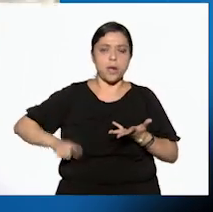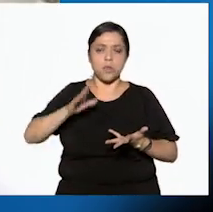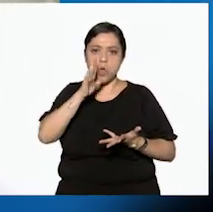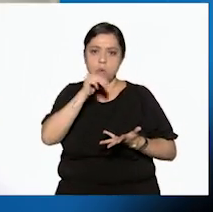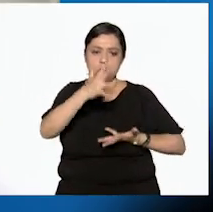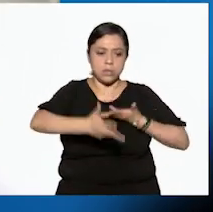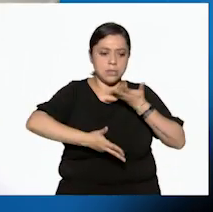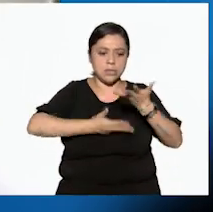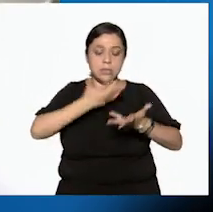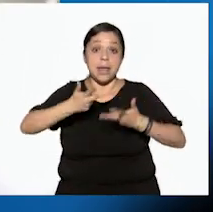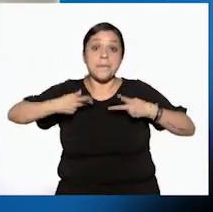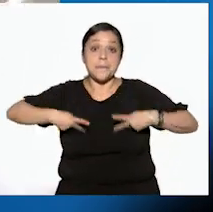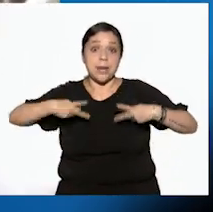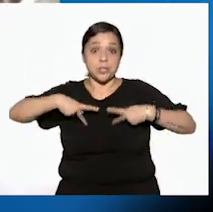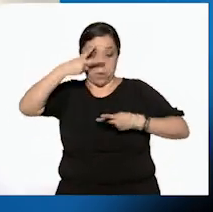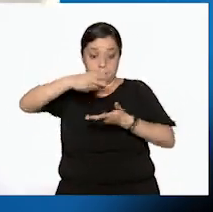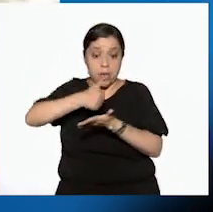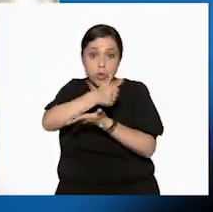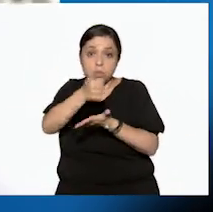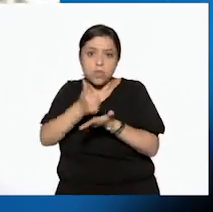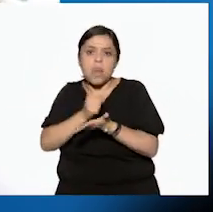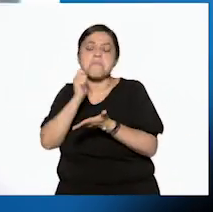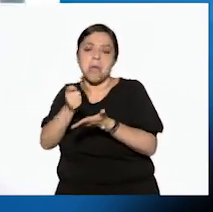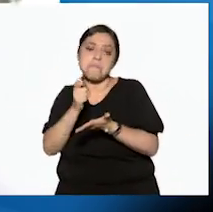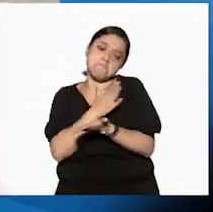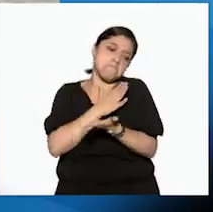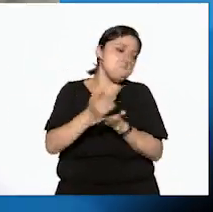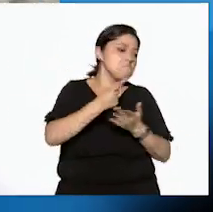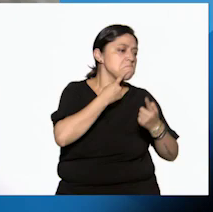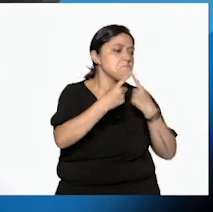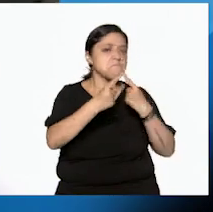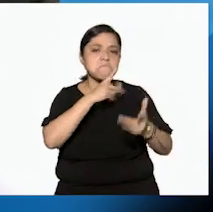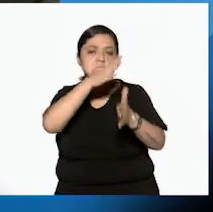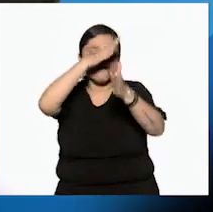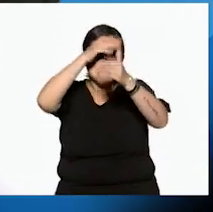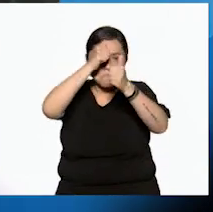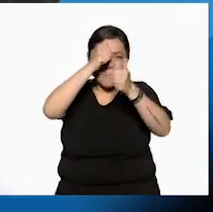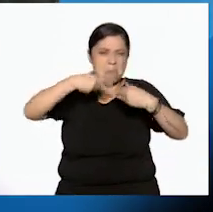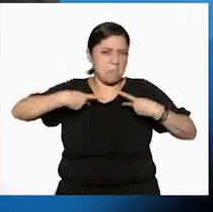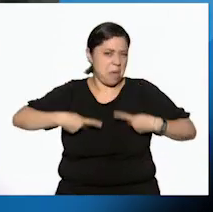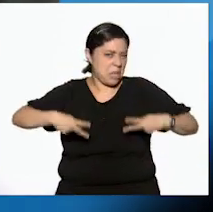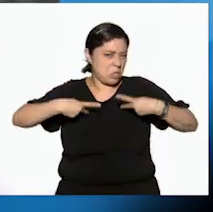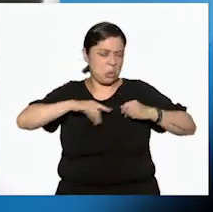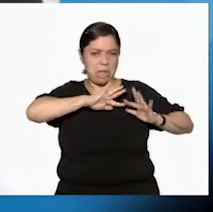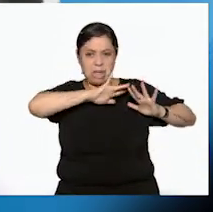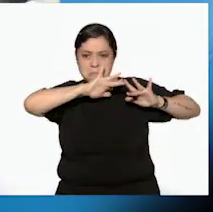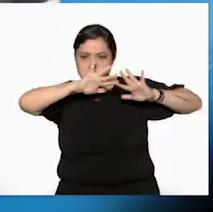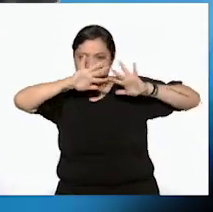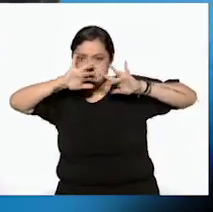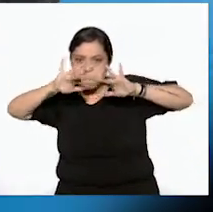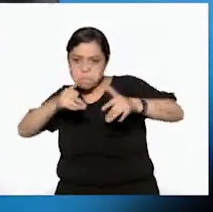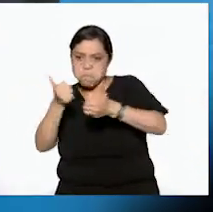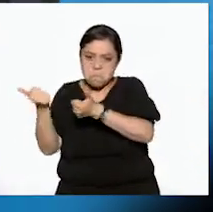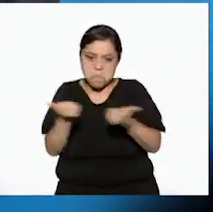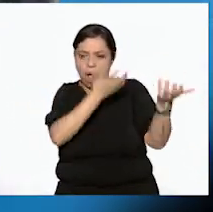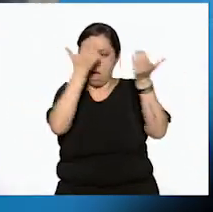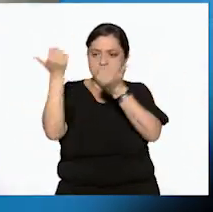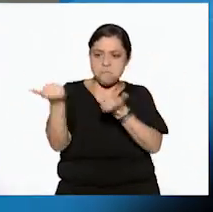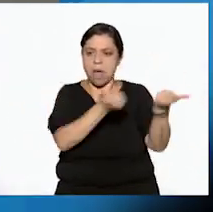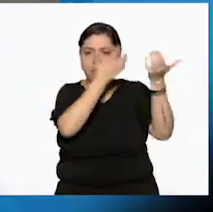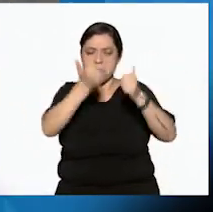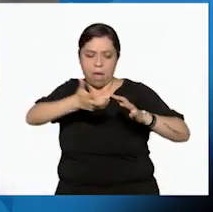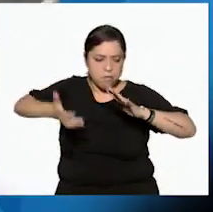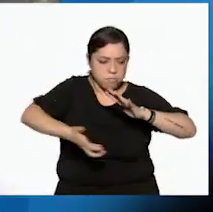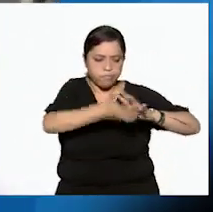hizo que los habitantes de la ciudad se organizaran por su cuenta. Miles de voluntarios se dedicaron a levantar escombros, a